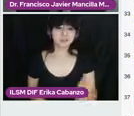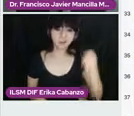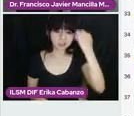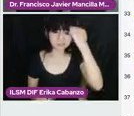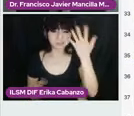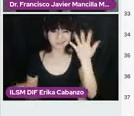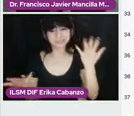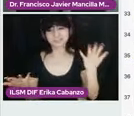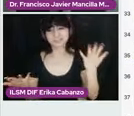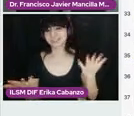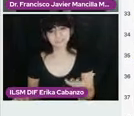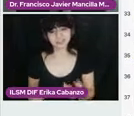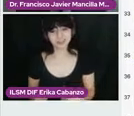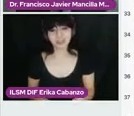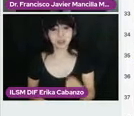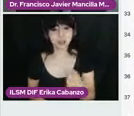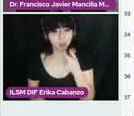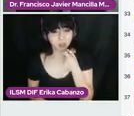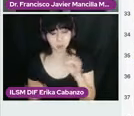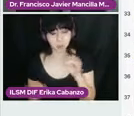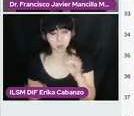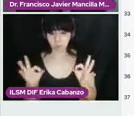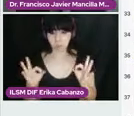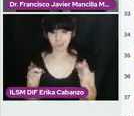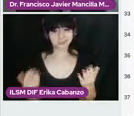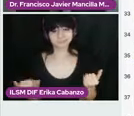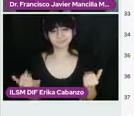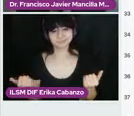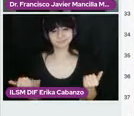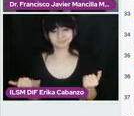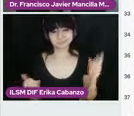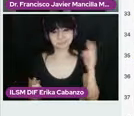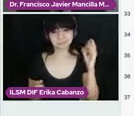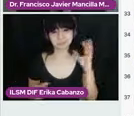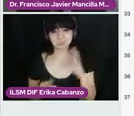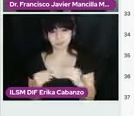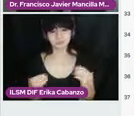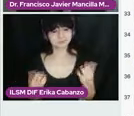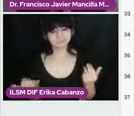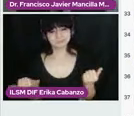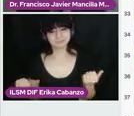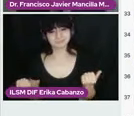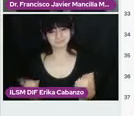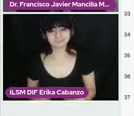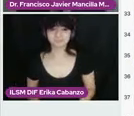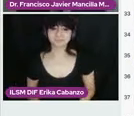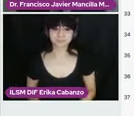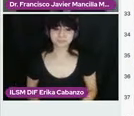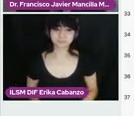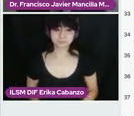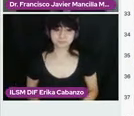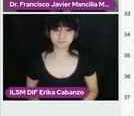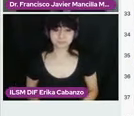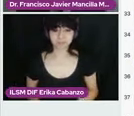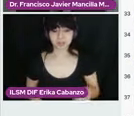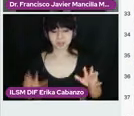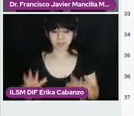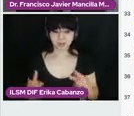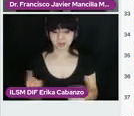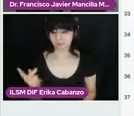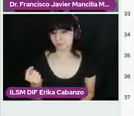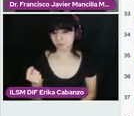hay la pastilla ideal, ¿sí? Entonces hay muchas, muchas falsas promociones que ofrecen estos medicamentos